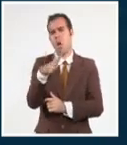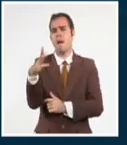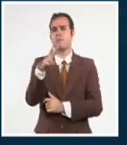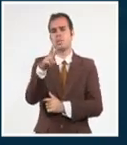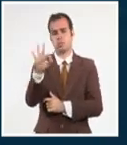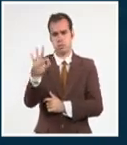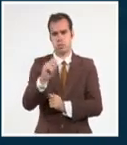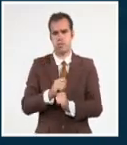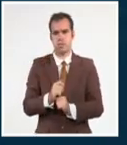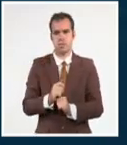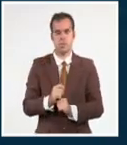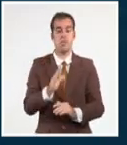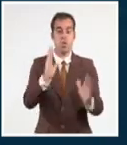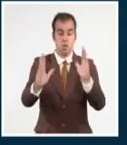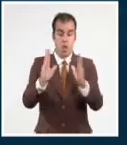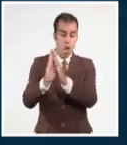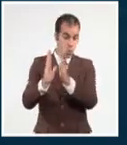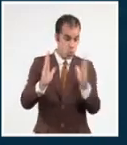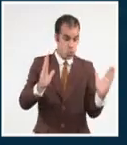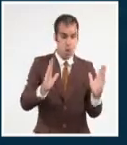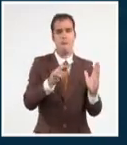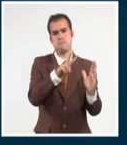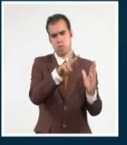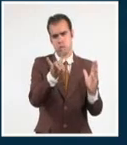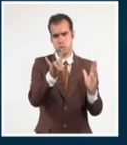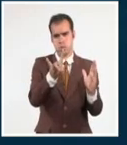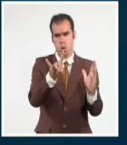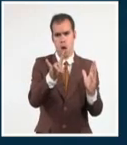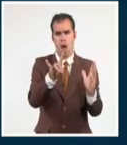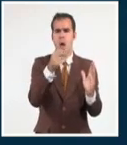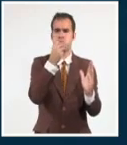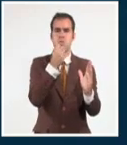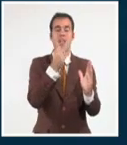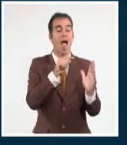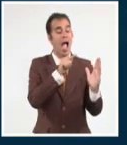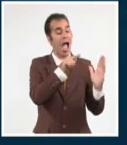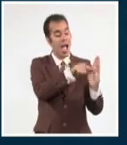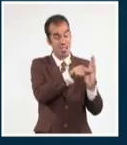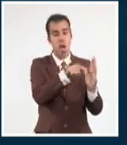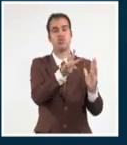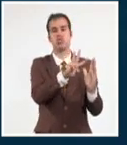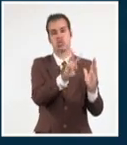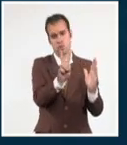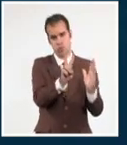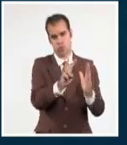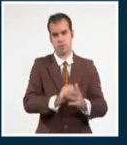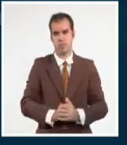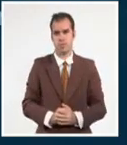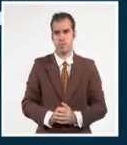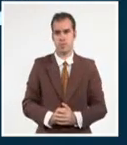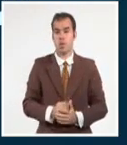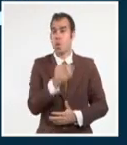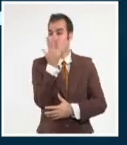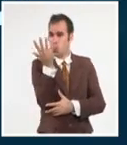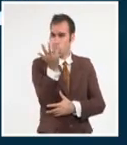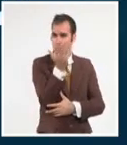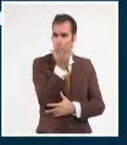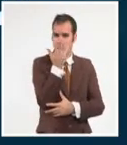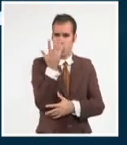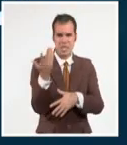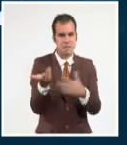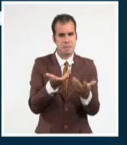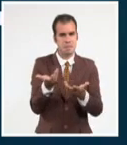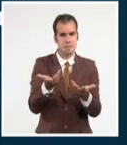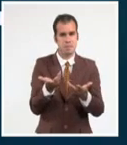entre 29 y llegarán a 32 grados en la porción suroriental. Los vientos pues soplarán